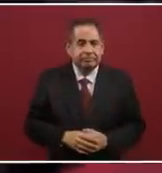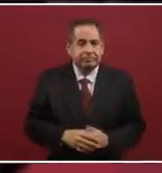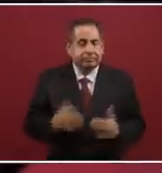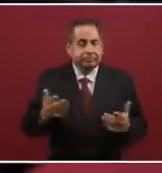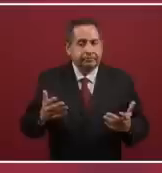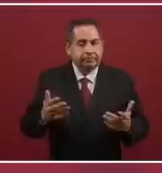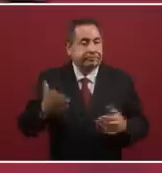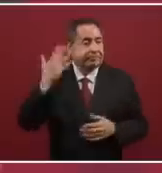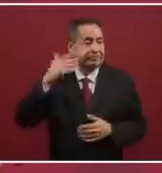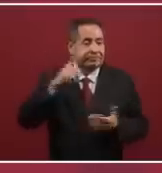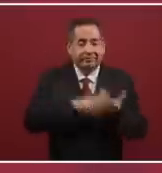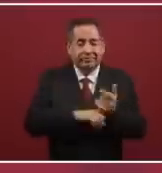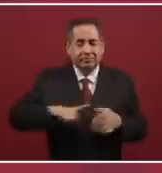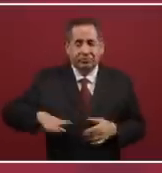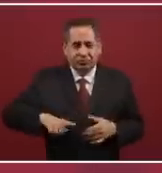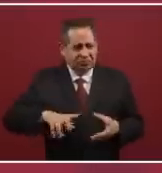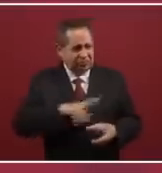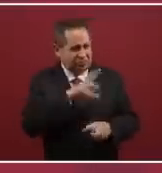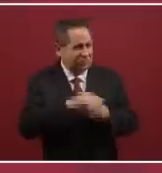Entonces el gobierno estaba tomado,